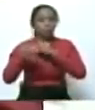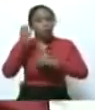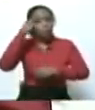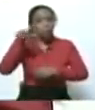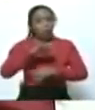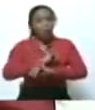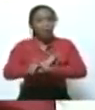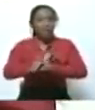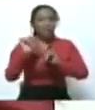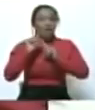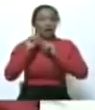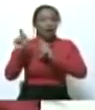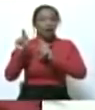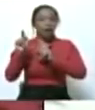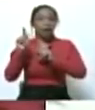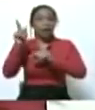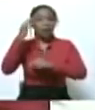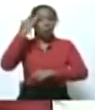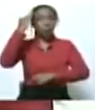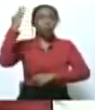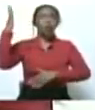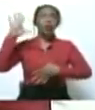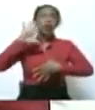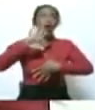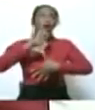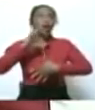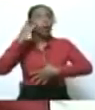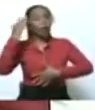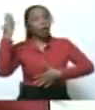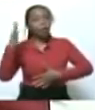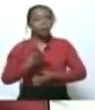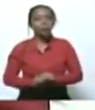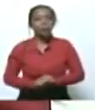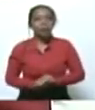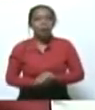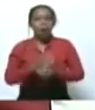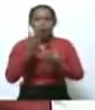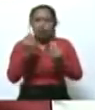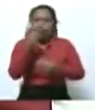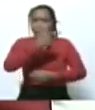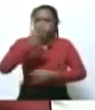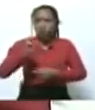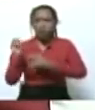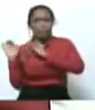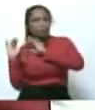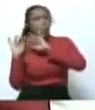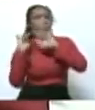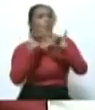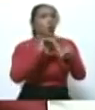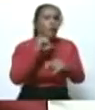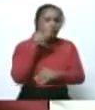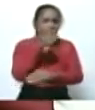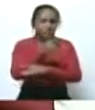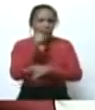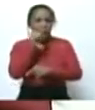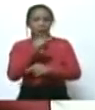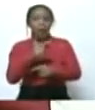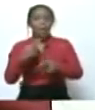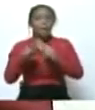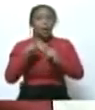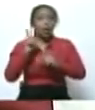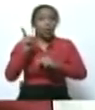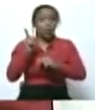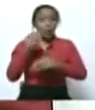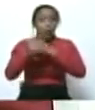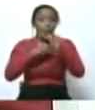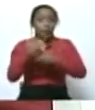allá, porque creen que ese es el sueño americano. Mucha gente comienza a irse para allá. Y ellos, para evitar eso,